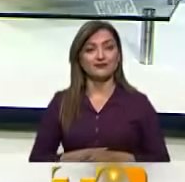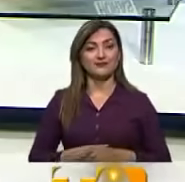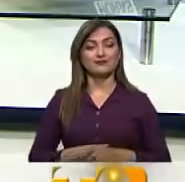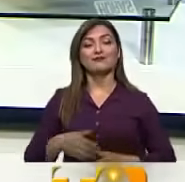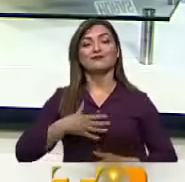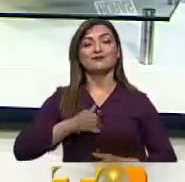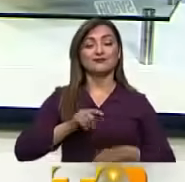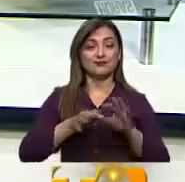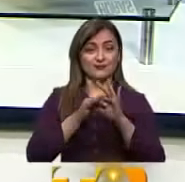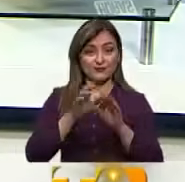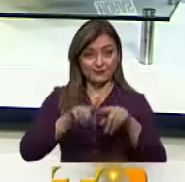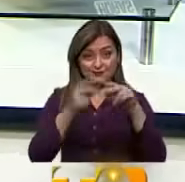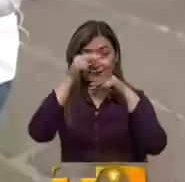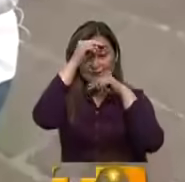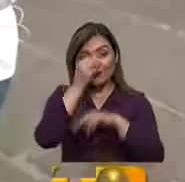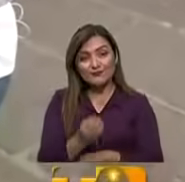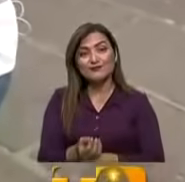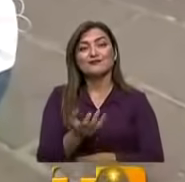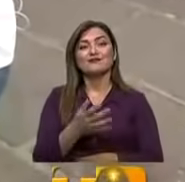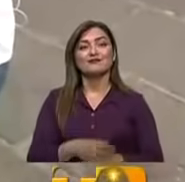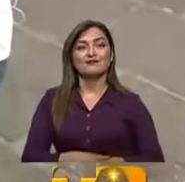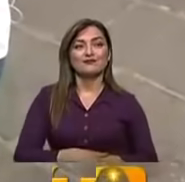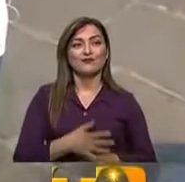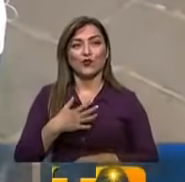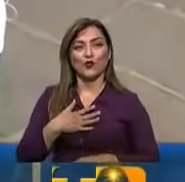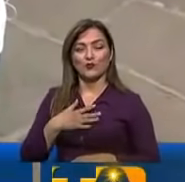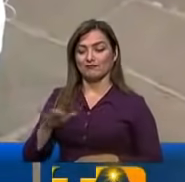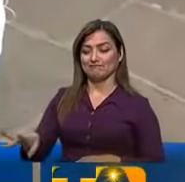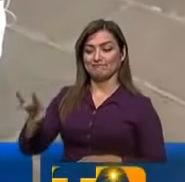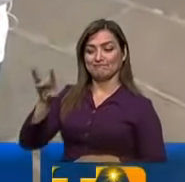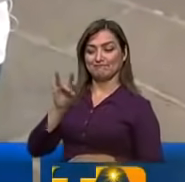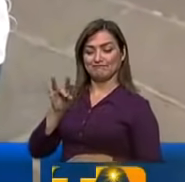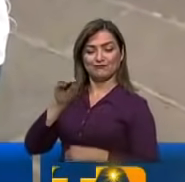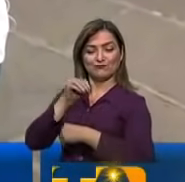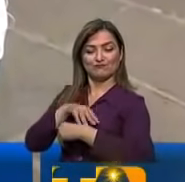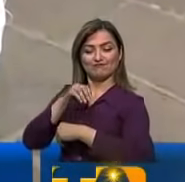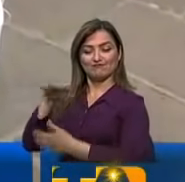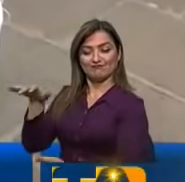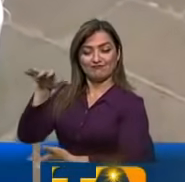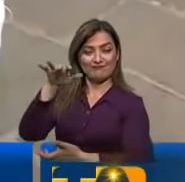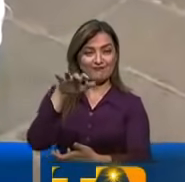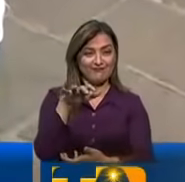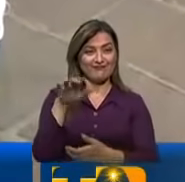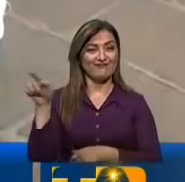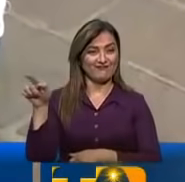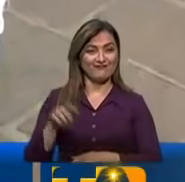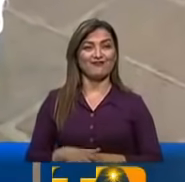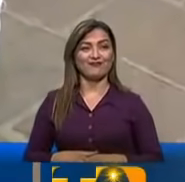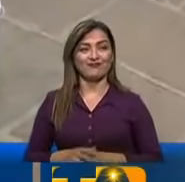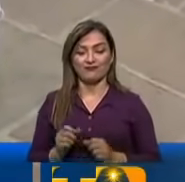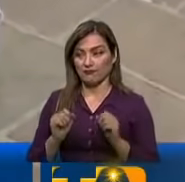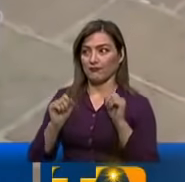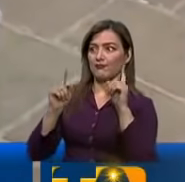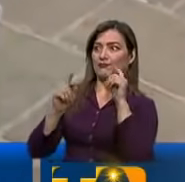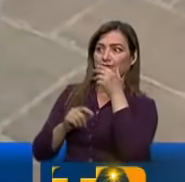tal, compañeras, amigos televidentes? Muy buenos días. Miren, yo ya elegí a mi monigote, uno de los cuatro fantásticos. Me quedé impresionada